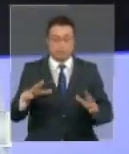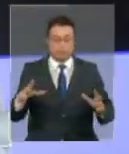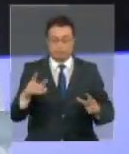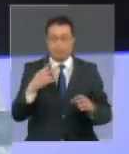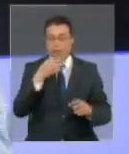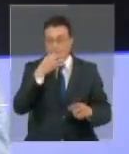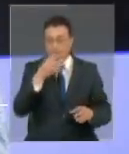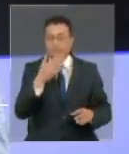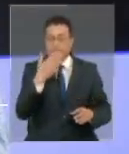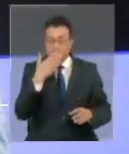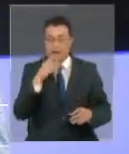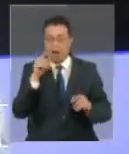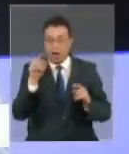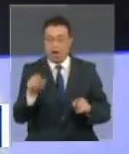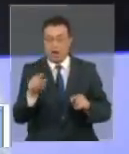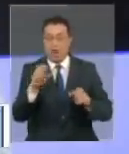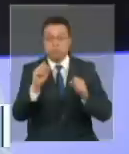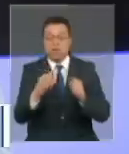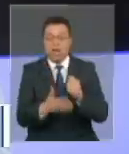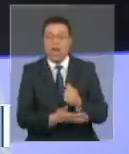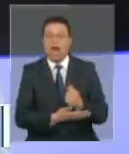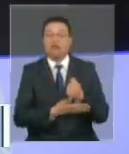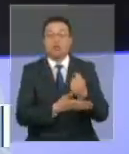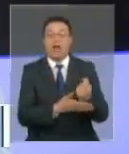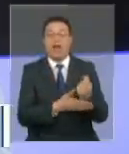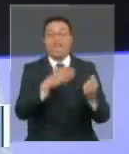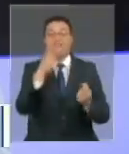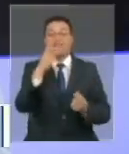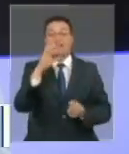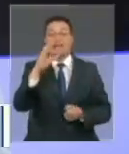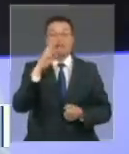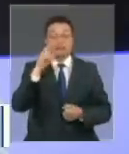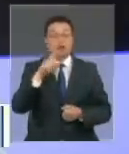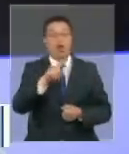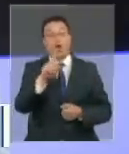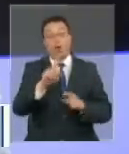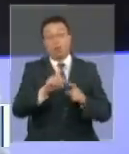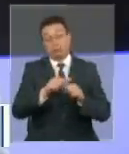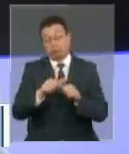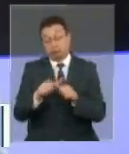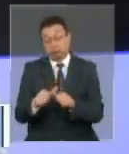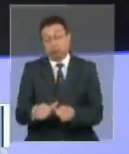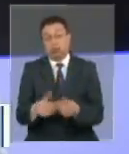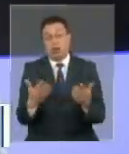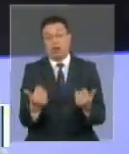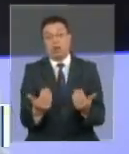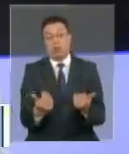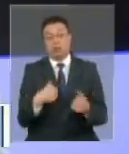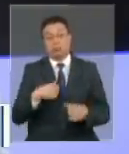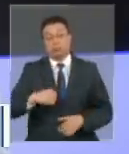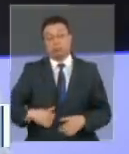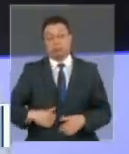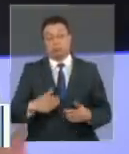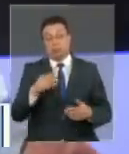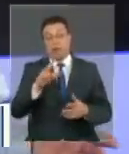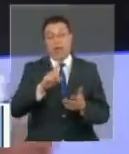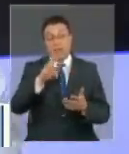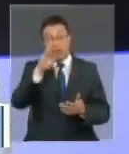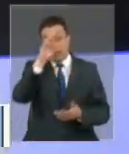altamente recomendable y pudiesen ayudarle a los vecinos que hoy día están eternamente esperando por una mejor atención en la